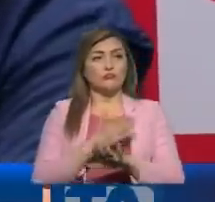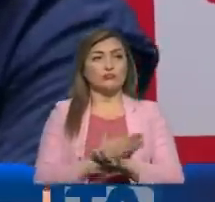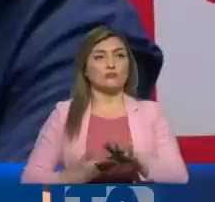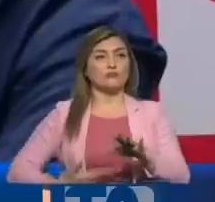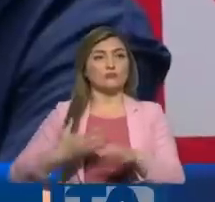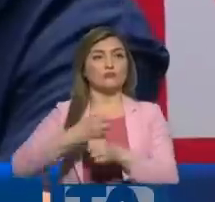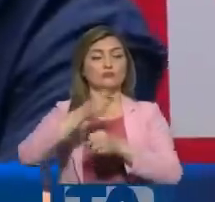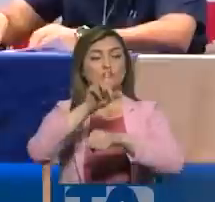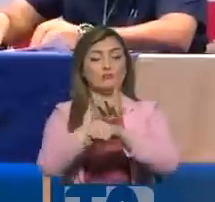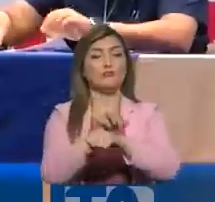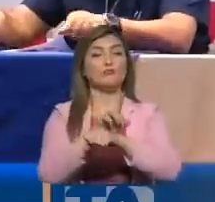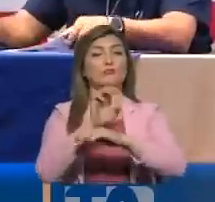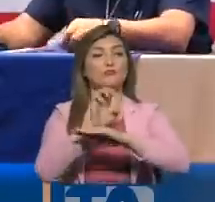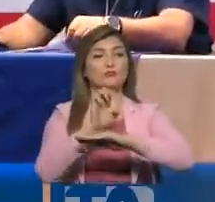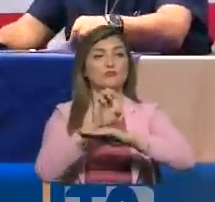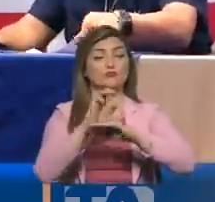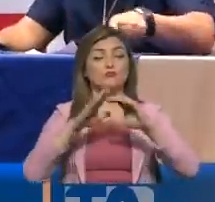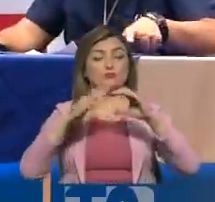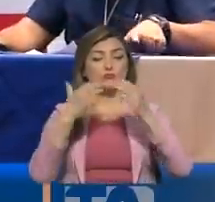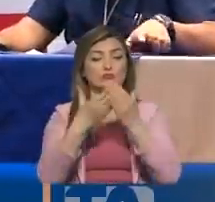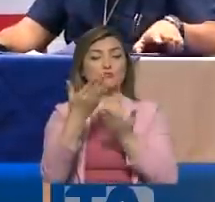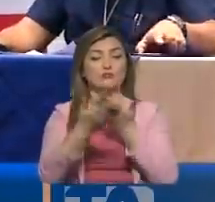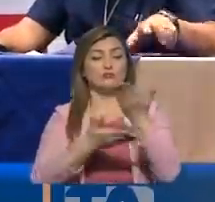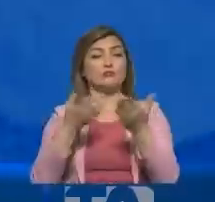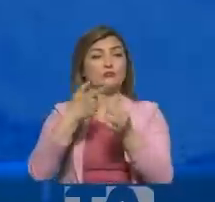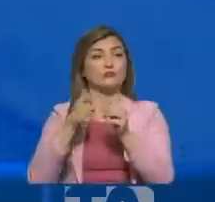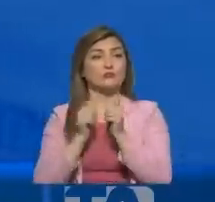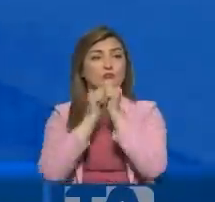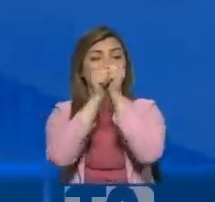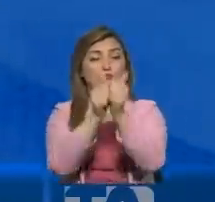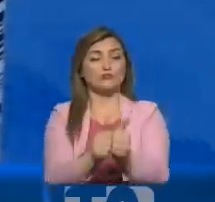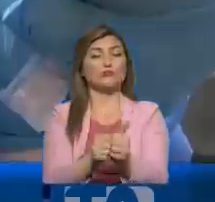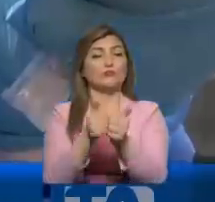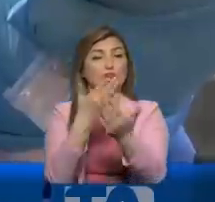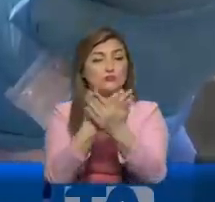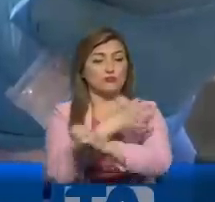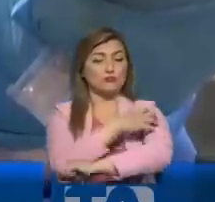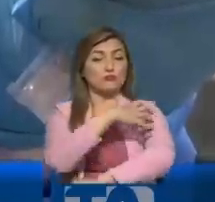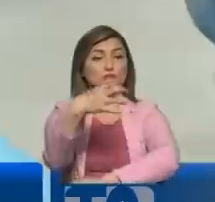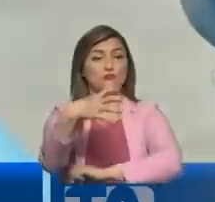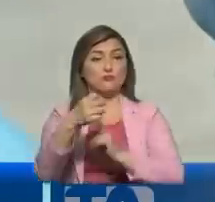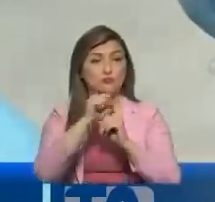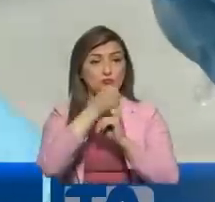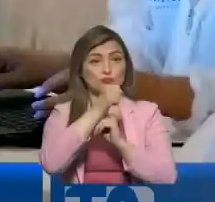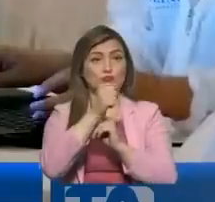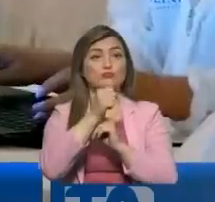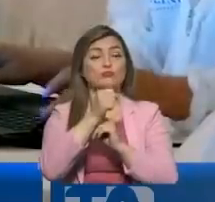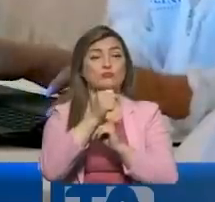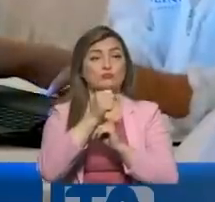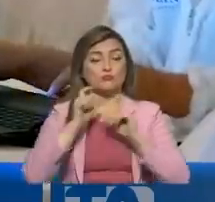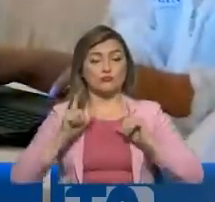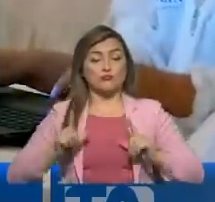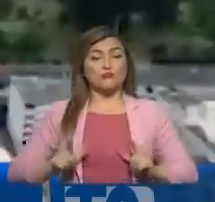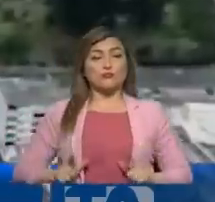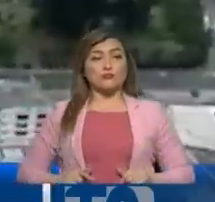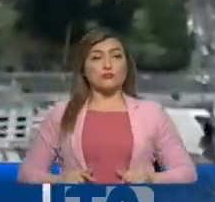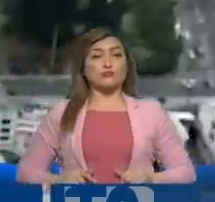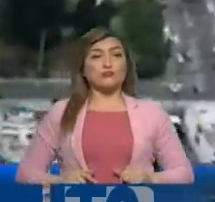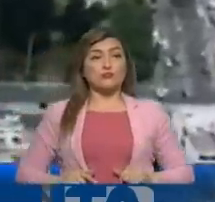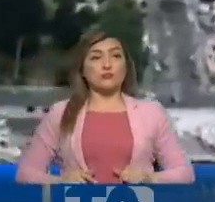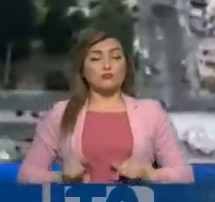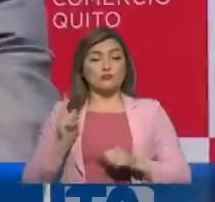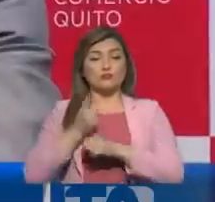la Federación Médica Ecuatoriana y la Cámara de Comercio de Quito, juntos, exigen fortalecer el sistema de salud, pero además suspender